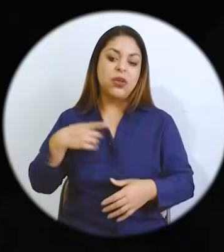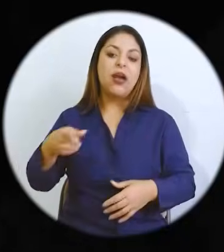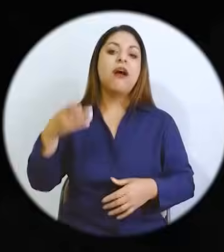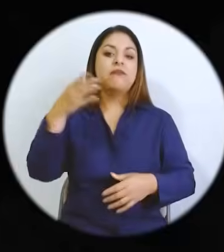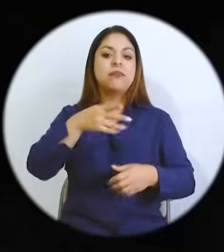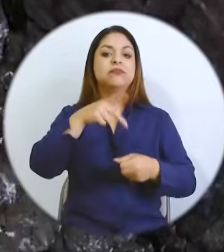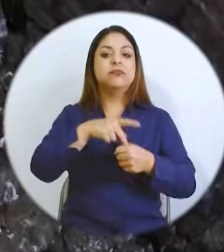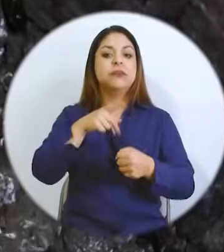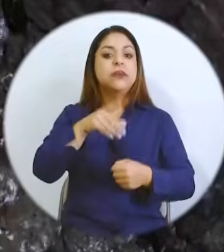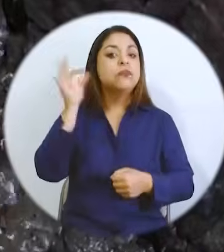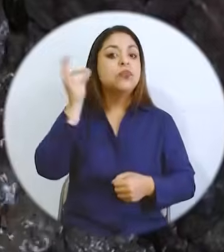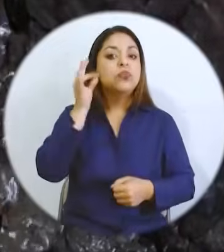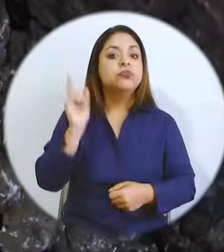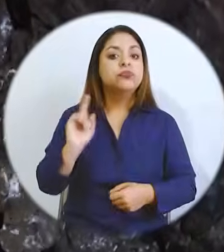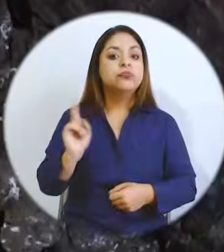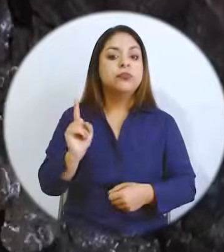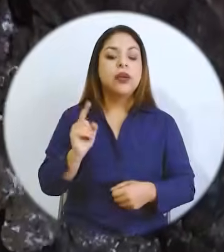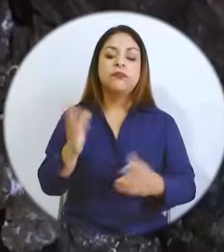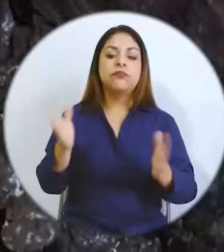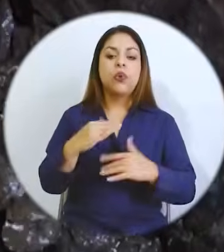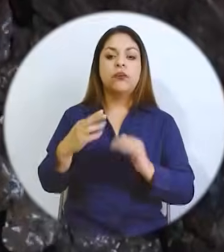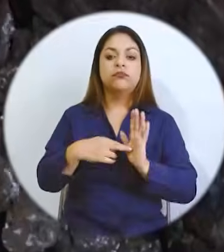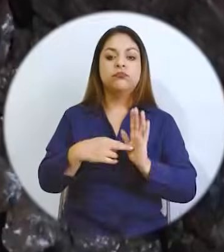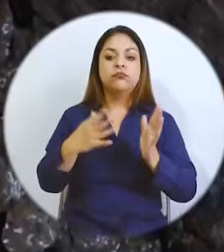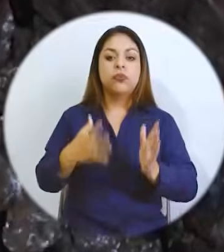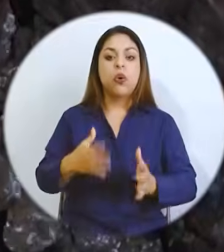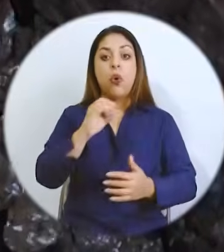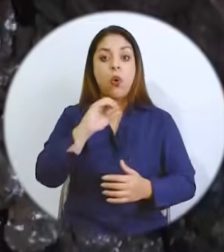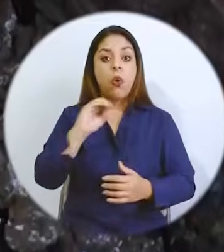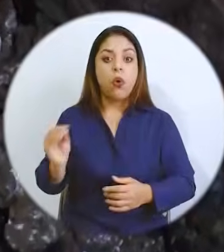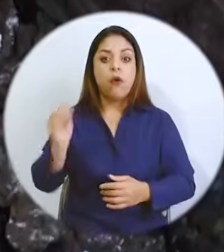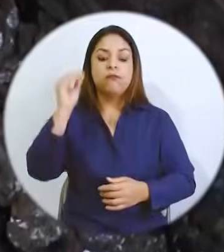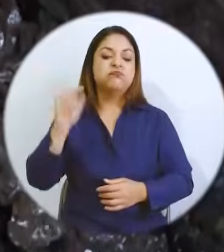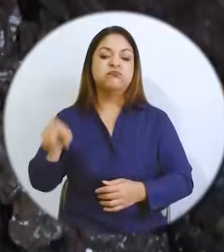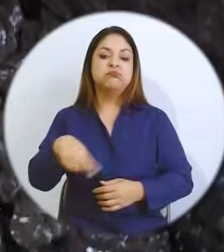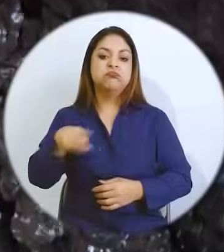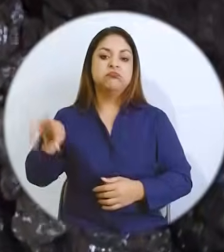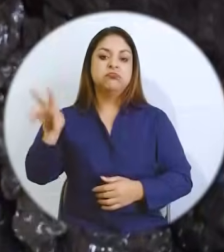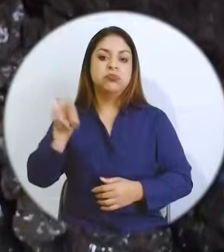solicitar un nuevo servicio. Y la mujer no es representante, ni los